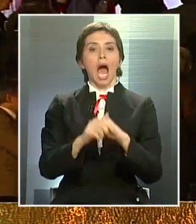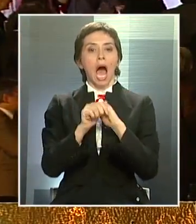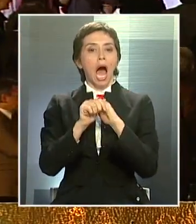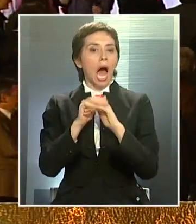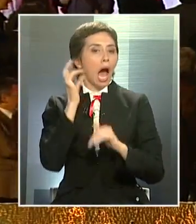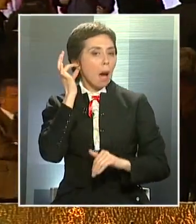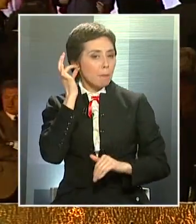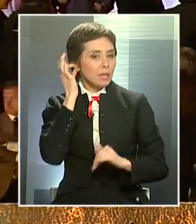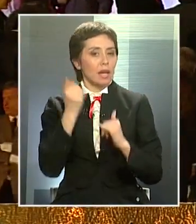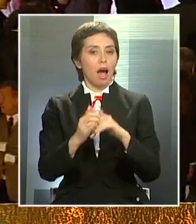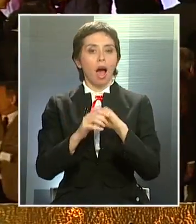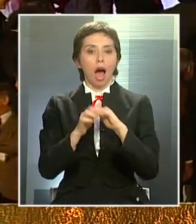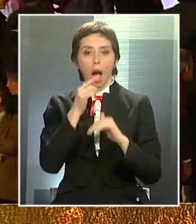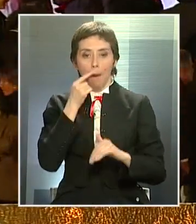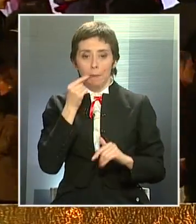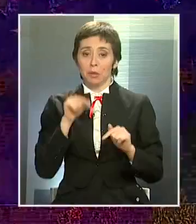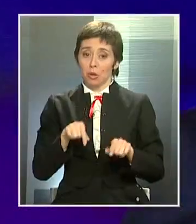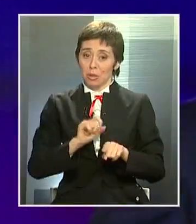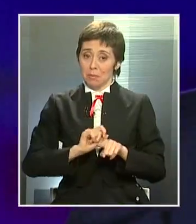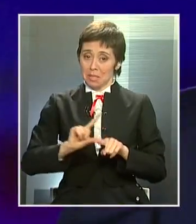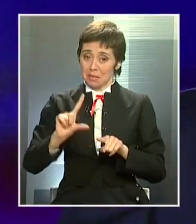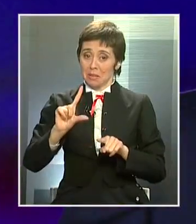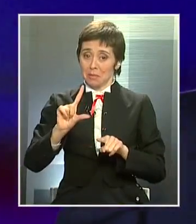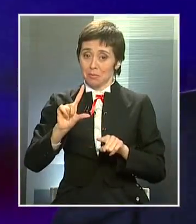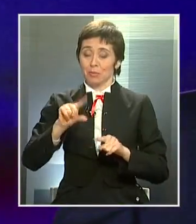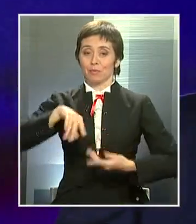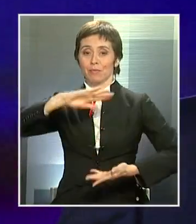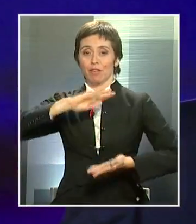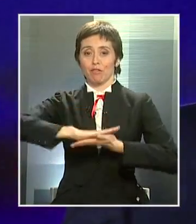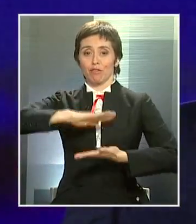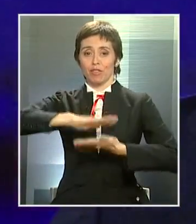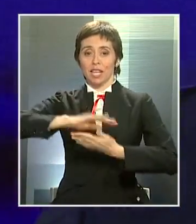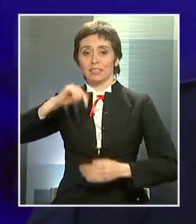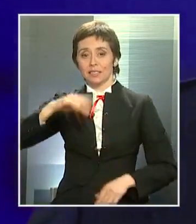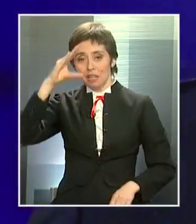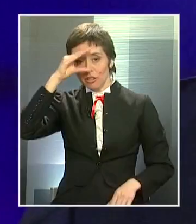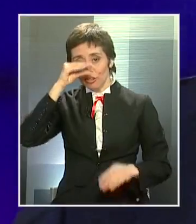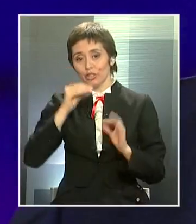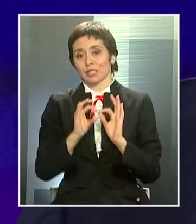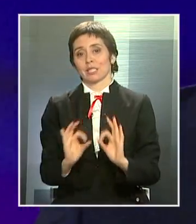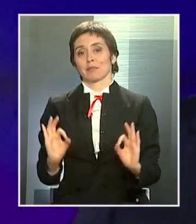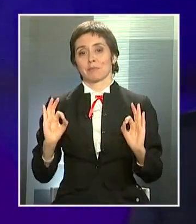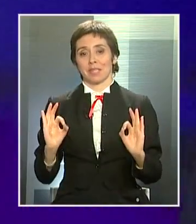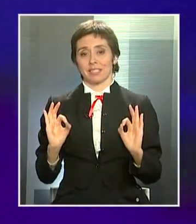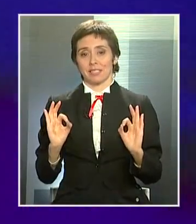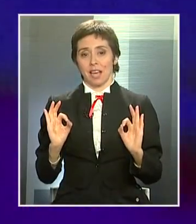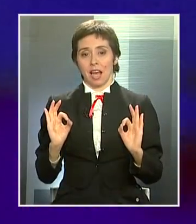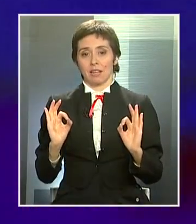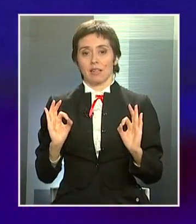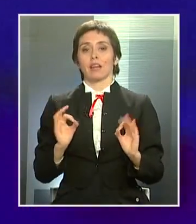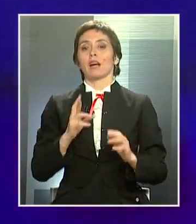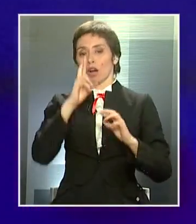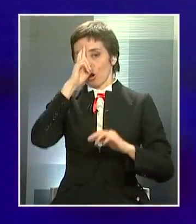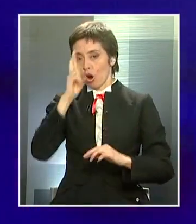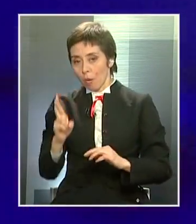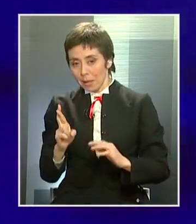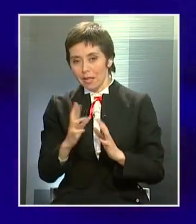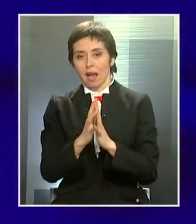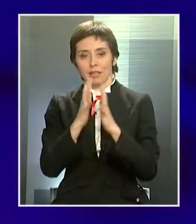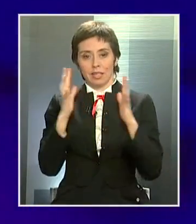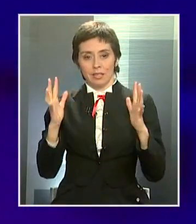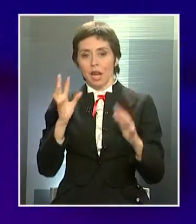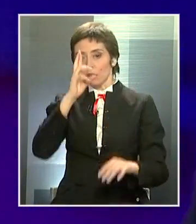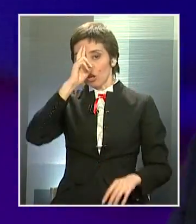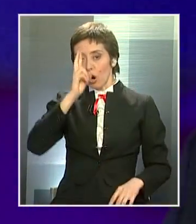amigos. Vamos a iniciar entonces esta fiesta, esta noche tan especial, con un gran homenaje.